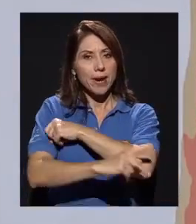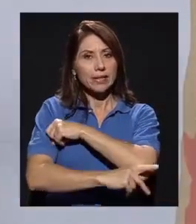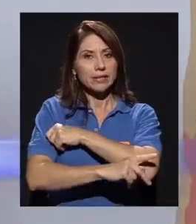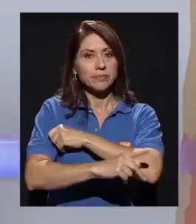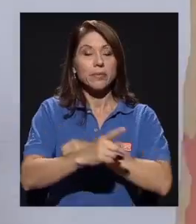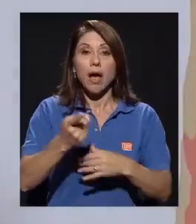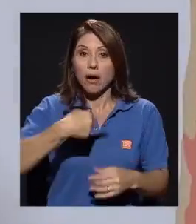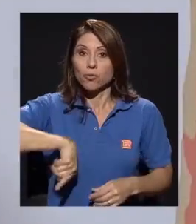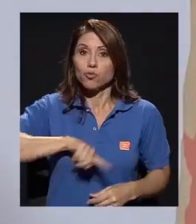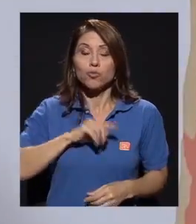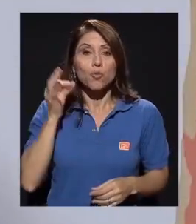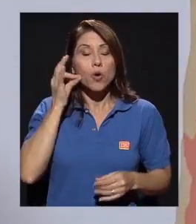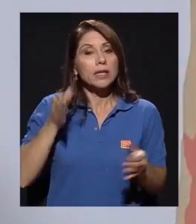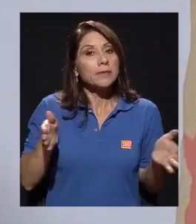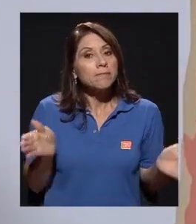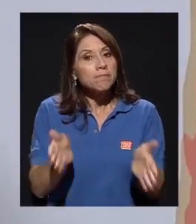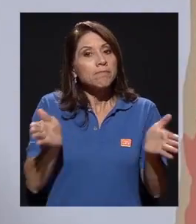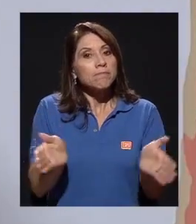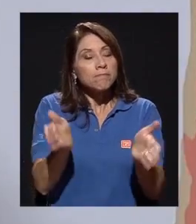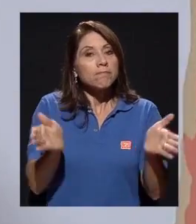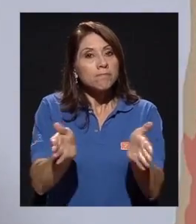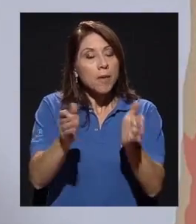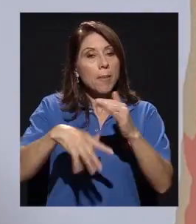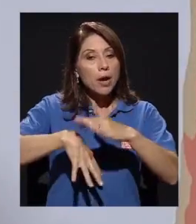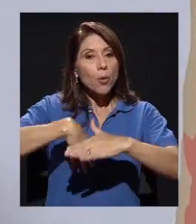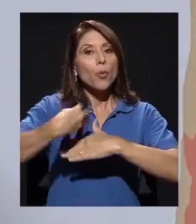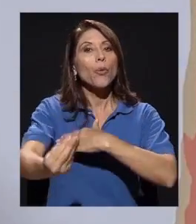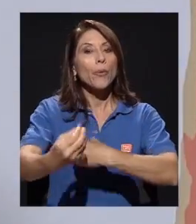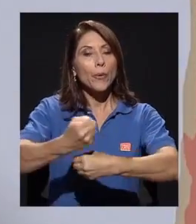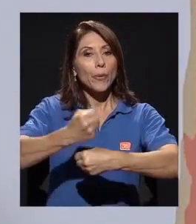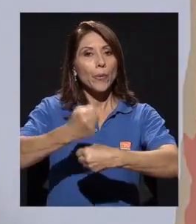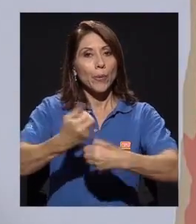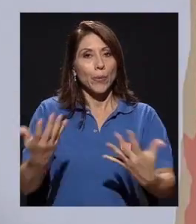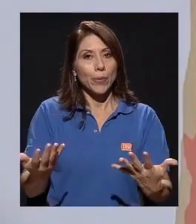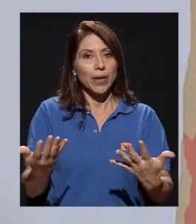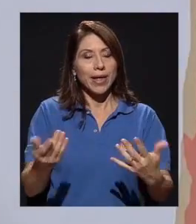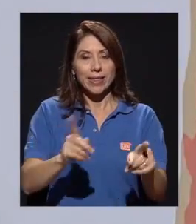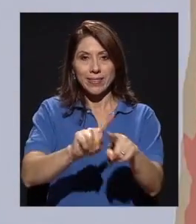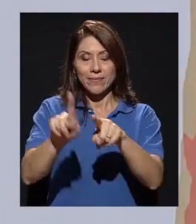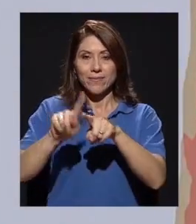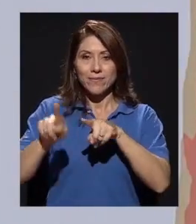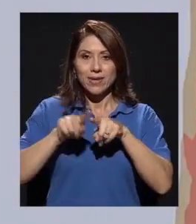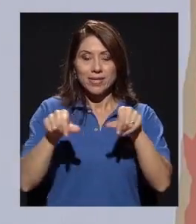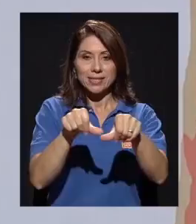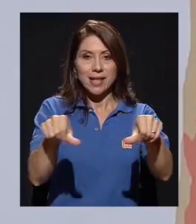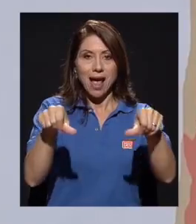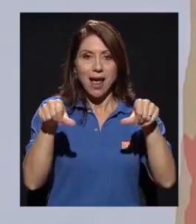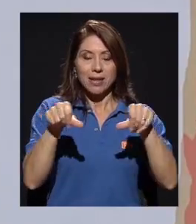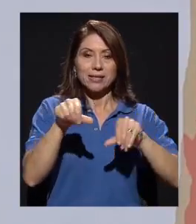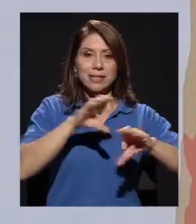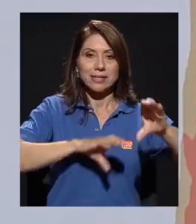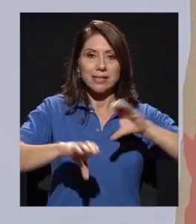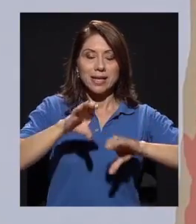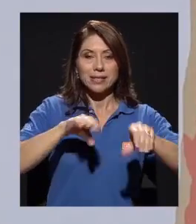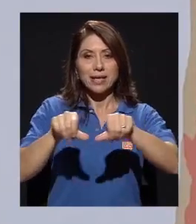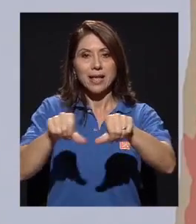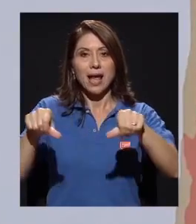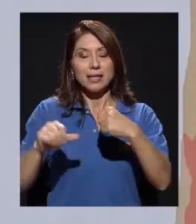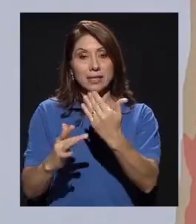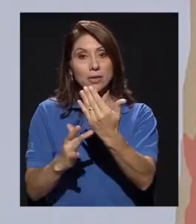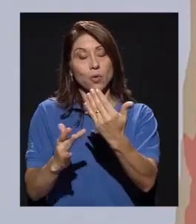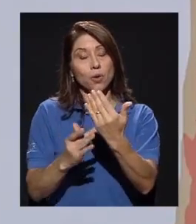motivado para que las mujeres salgamos a trabajar y hay un áreas hay una serie de áreas en las Ciencias y en la tecnología que son